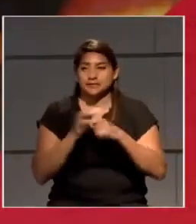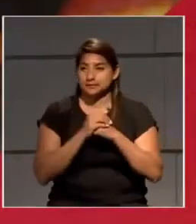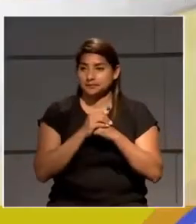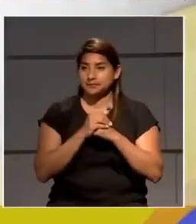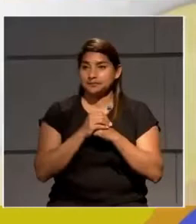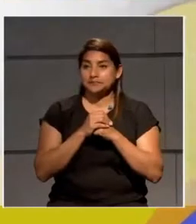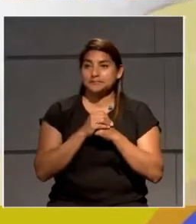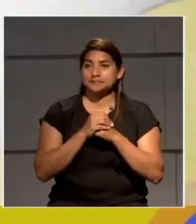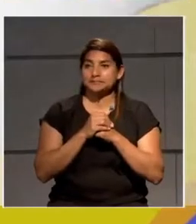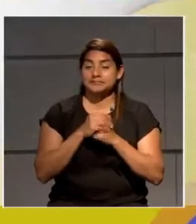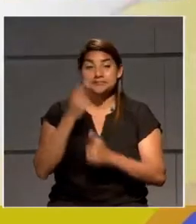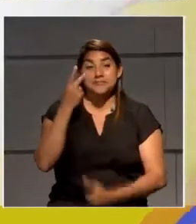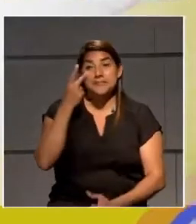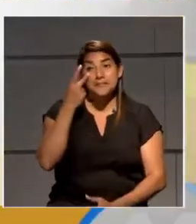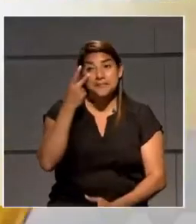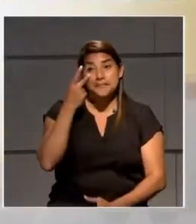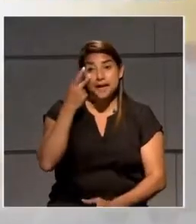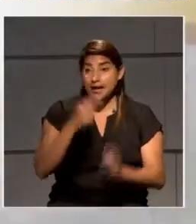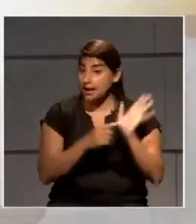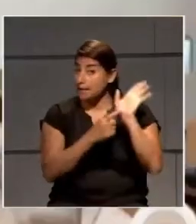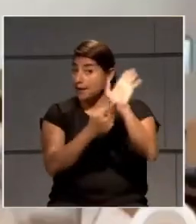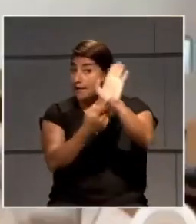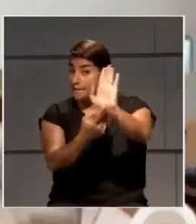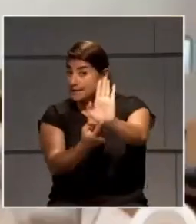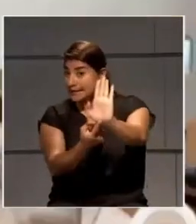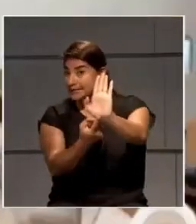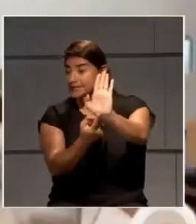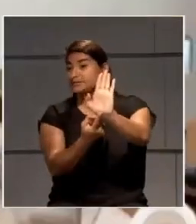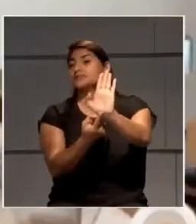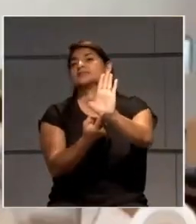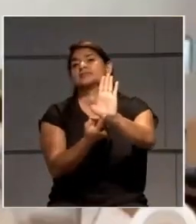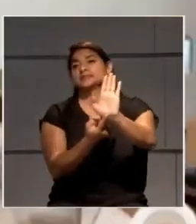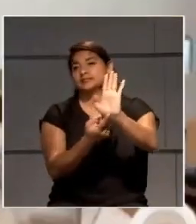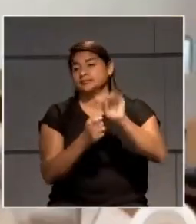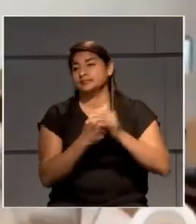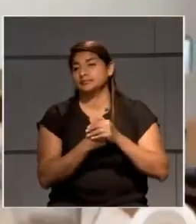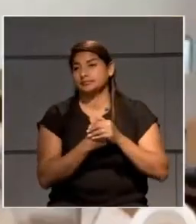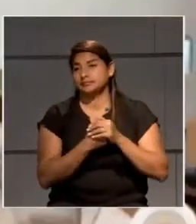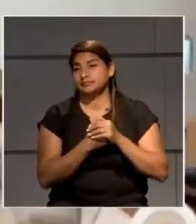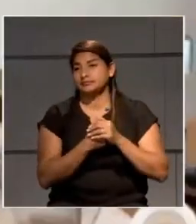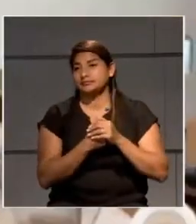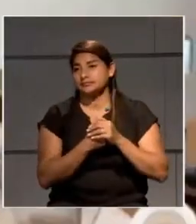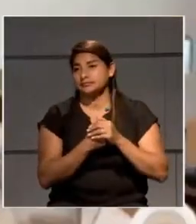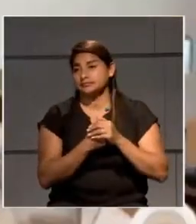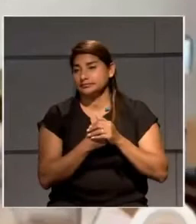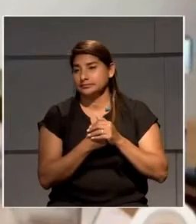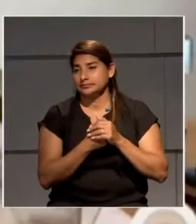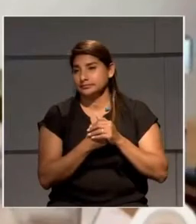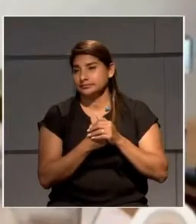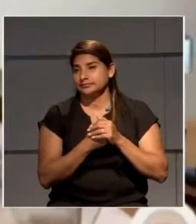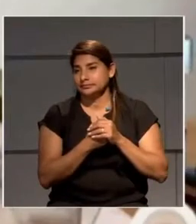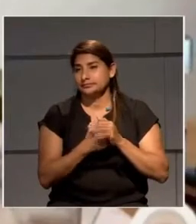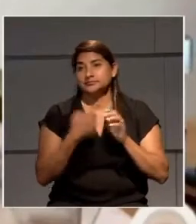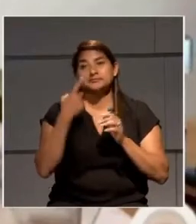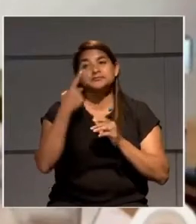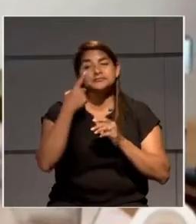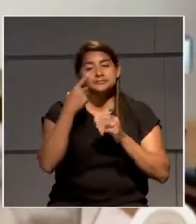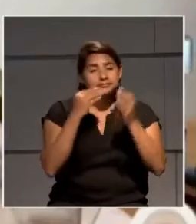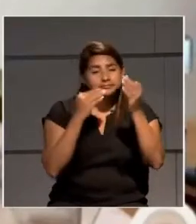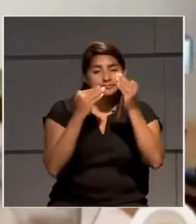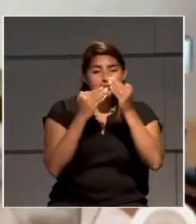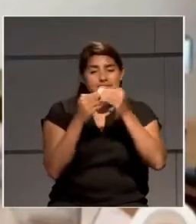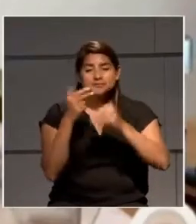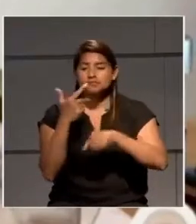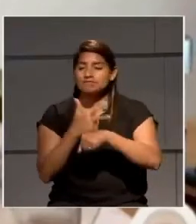cómo quedó esta, no sé si le hice. A verlo cómo quedó. Uy, es que son transparentes, se ve más chiva de cerca. Se